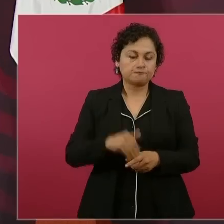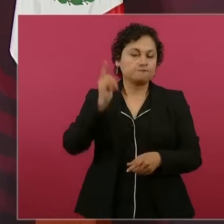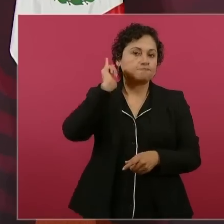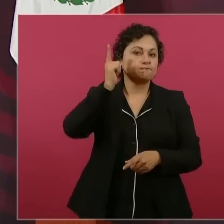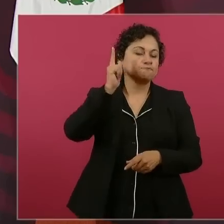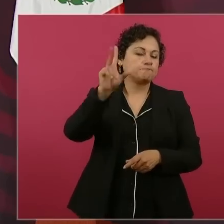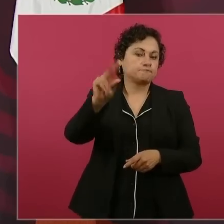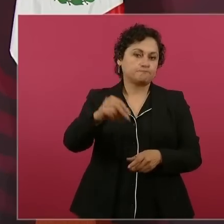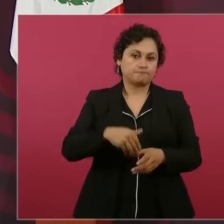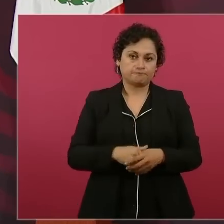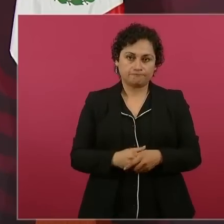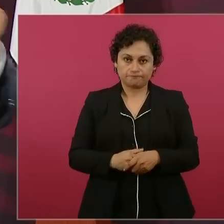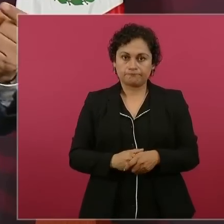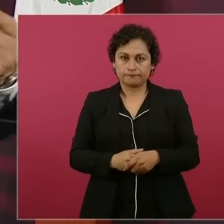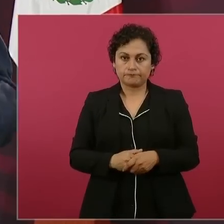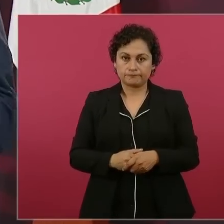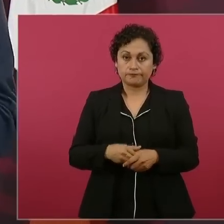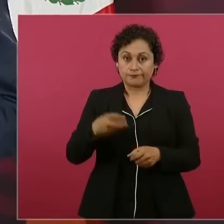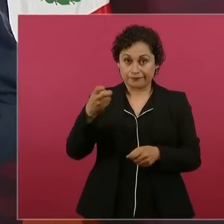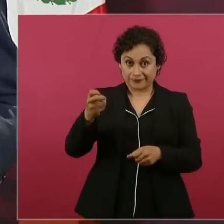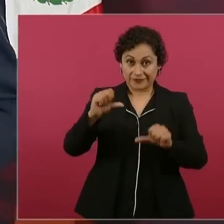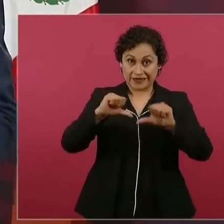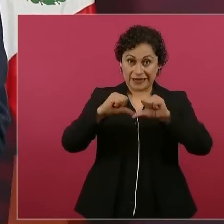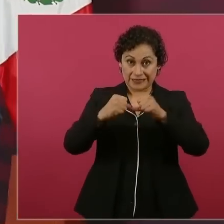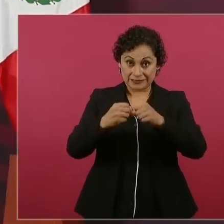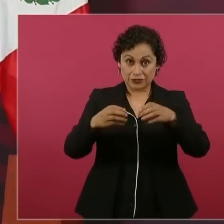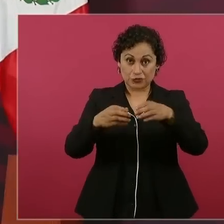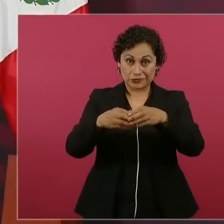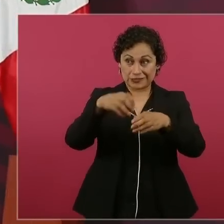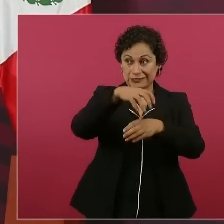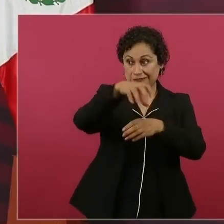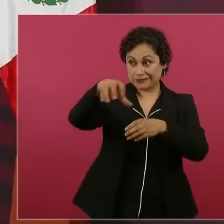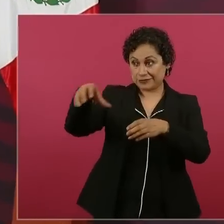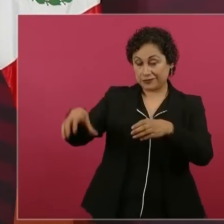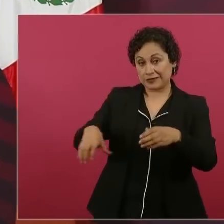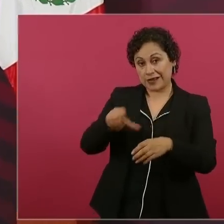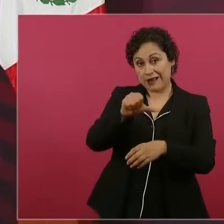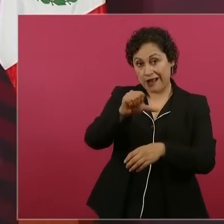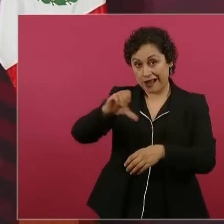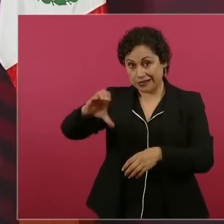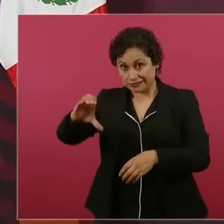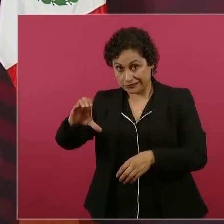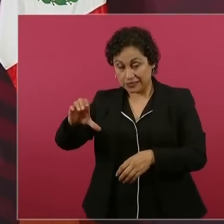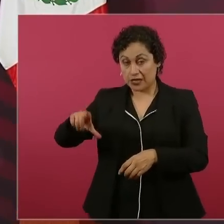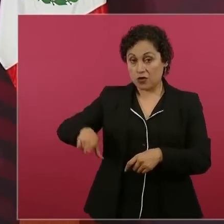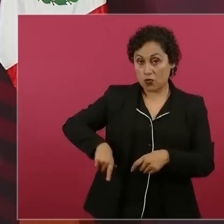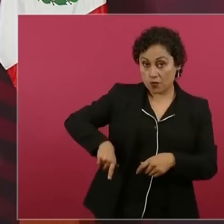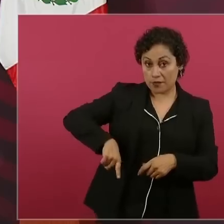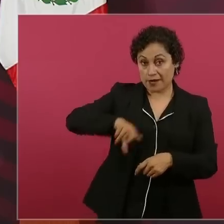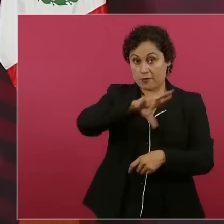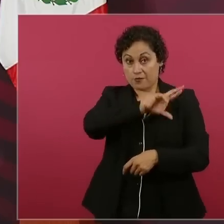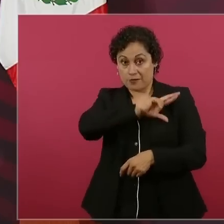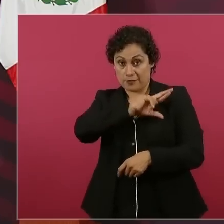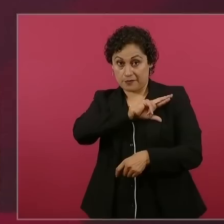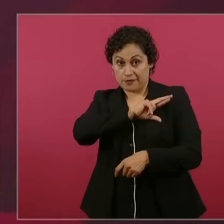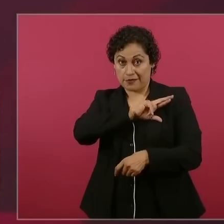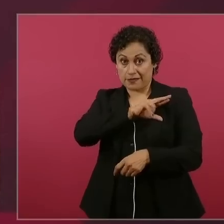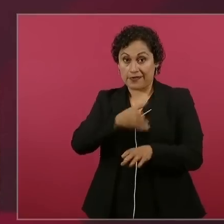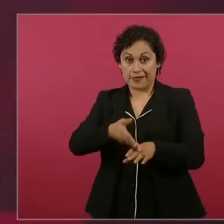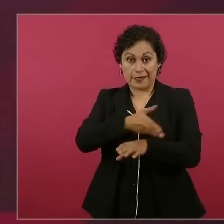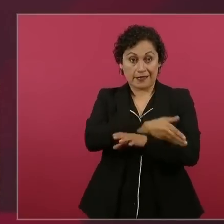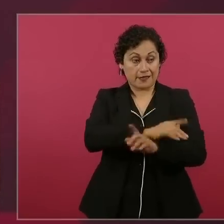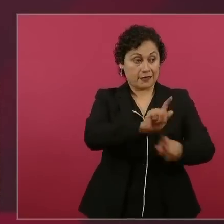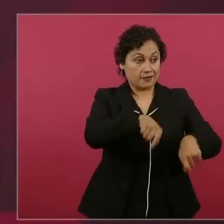Ojalá y no. Todas esas asociaciones que se hicieron, públicas, privadas, todas esas concesiones